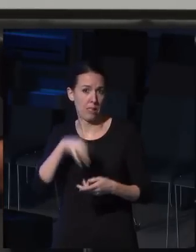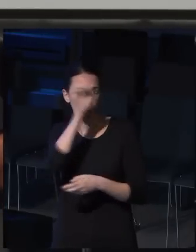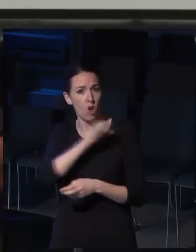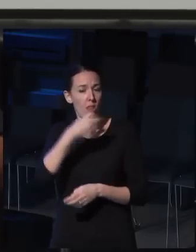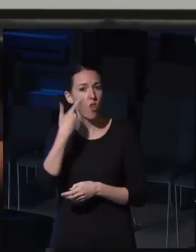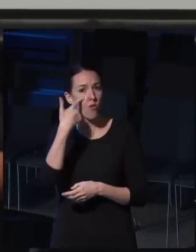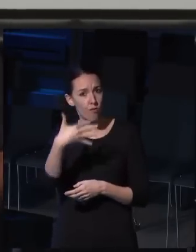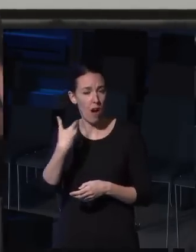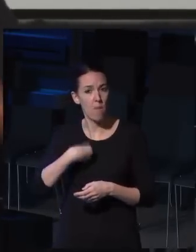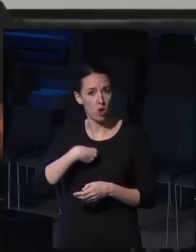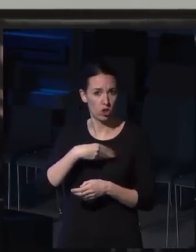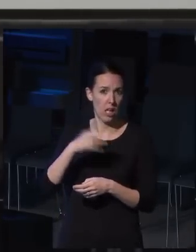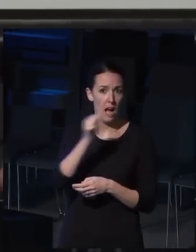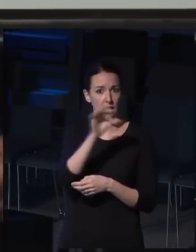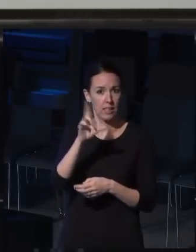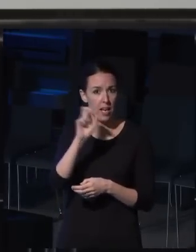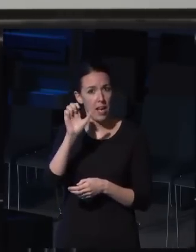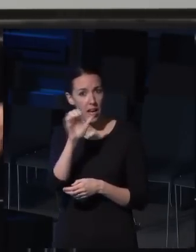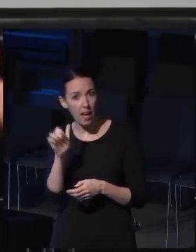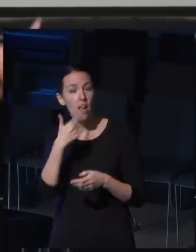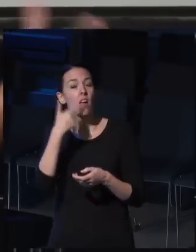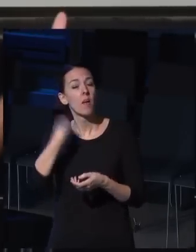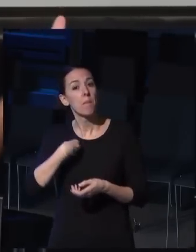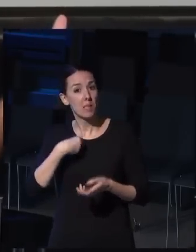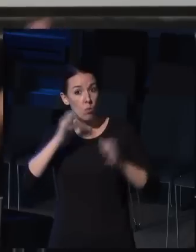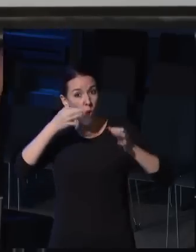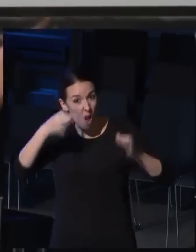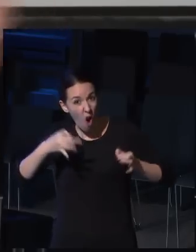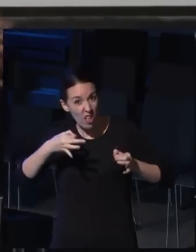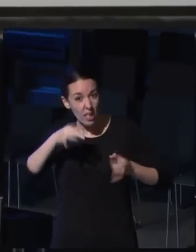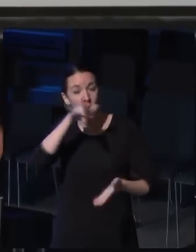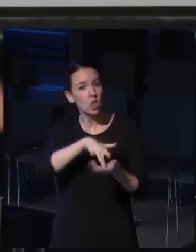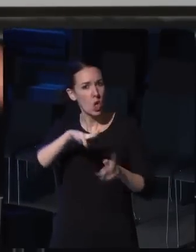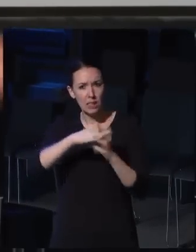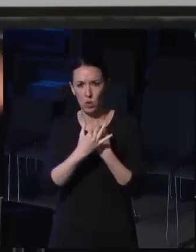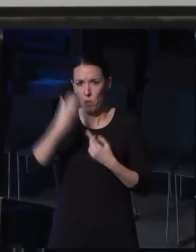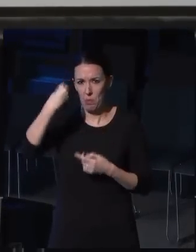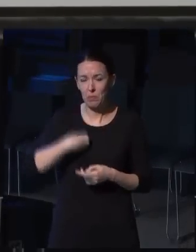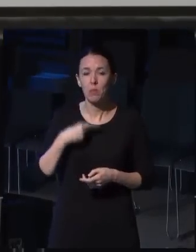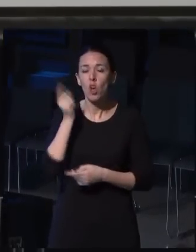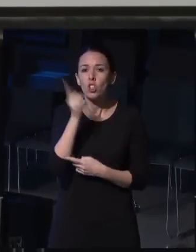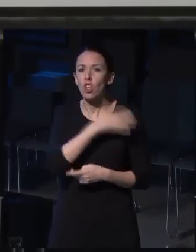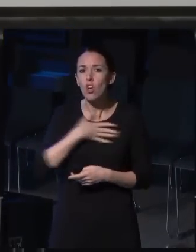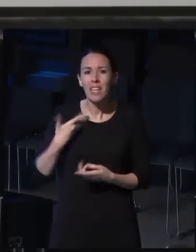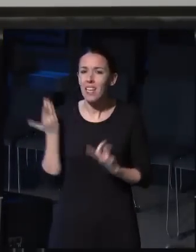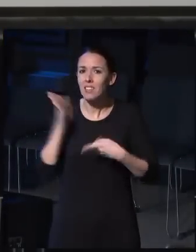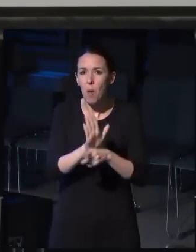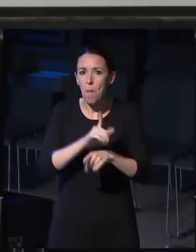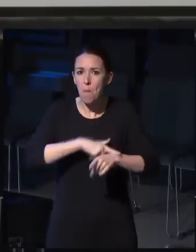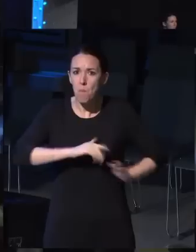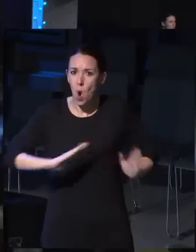Hebe to the Hebere, etcétera, etcétera, no el de las Ketchup, sino el Original One, pues sucedía lo mismo. Ellos simplemente querían retratar el momento, no